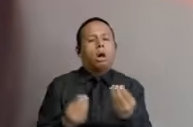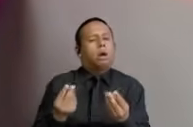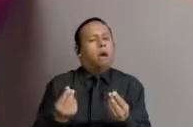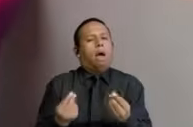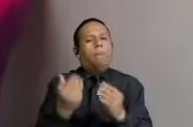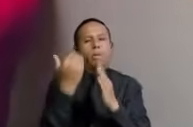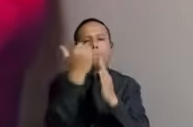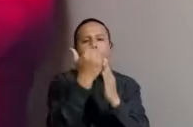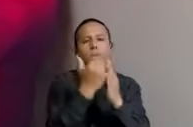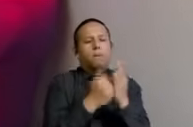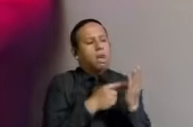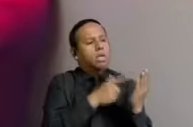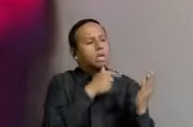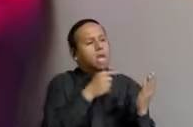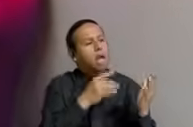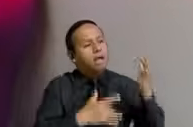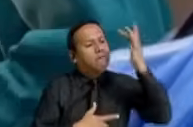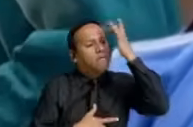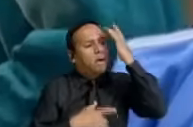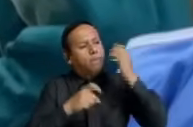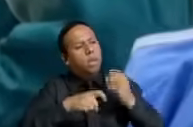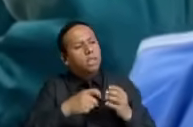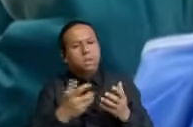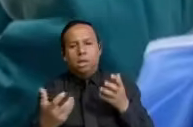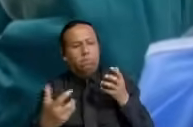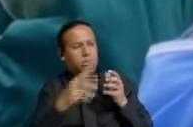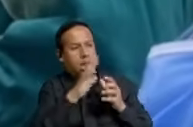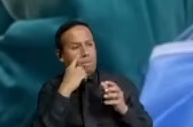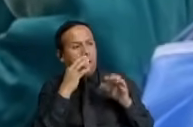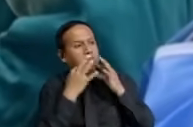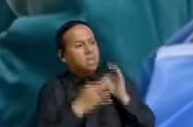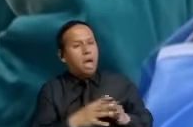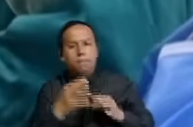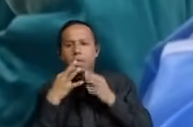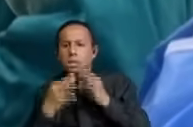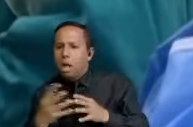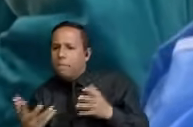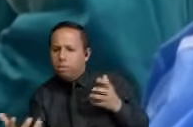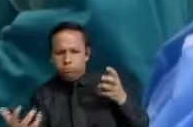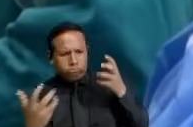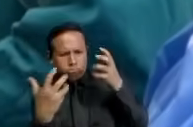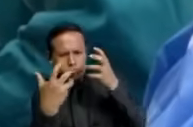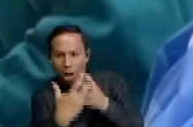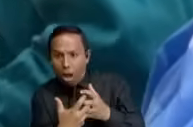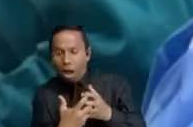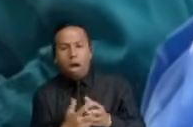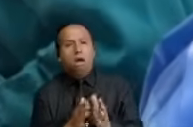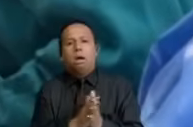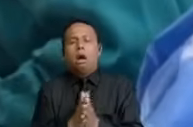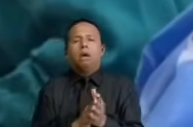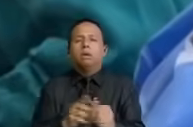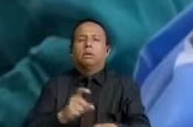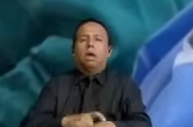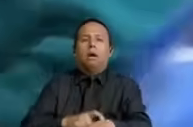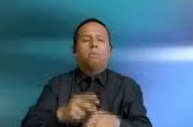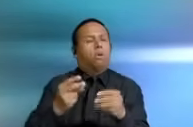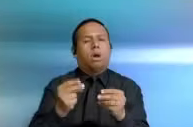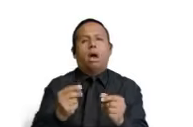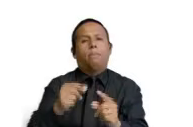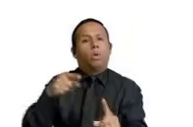lista de espera a los enfermos compatibles la labor debe ser rápida ya que existe poco tiempo para lograr el